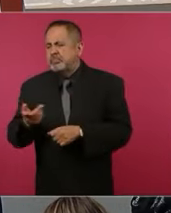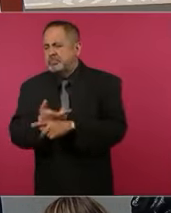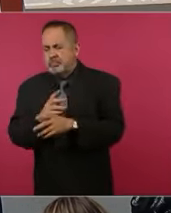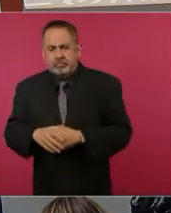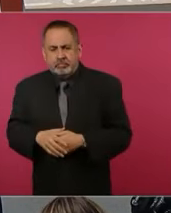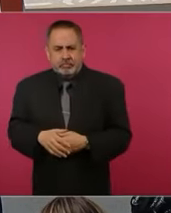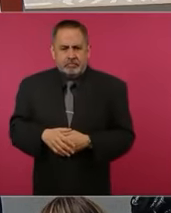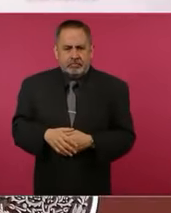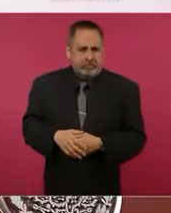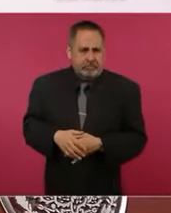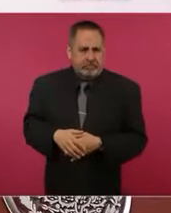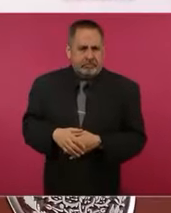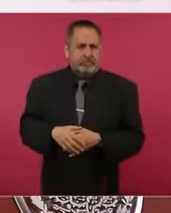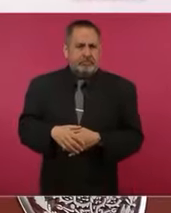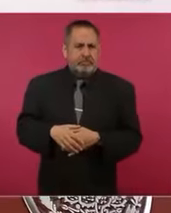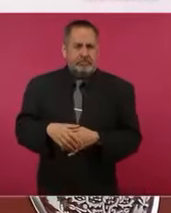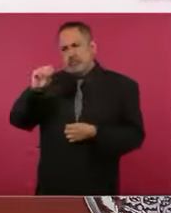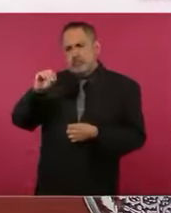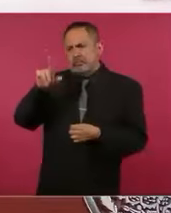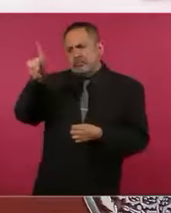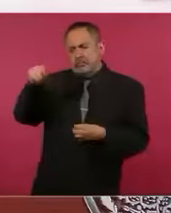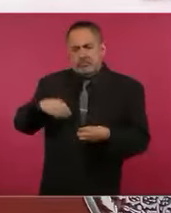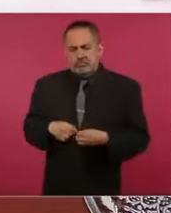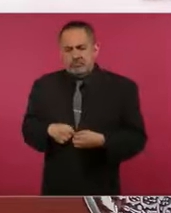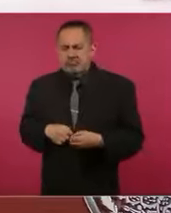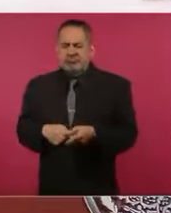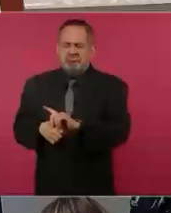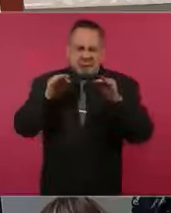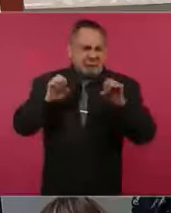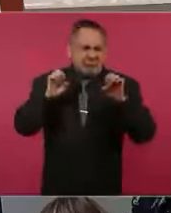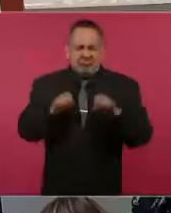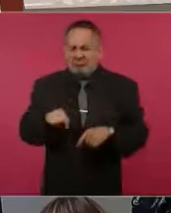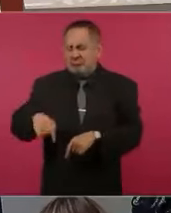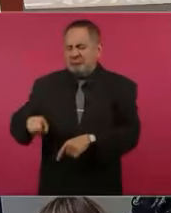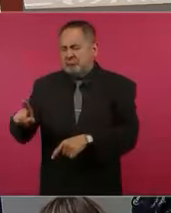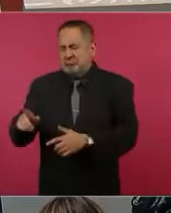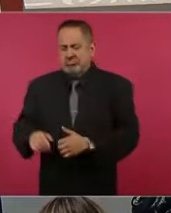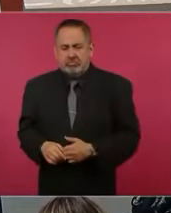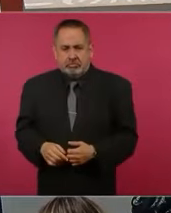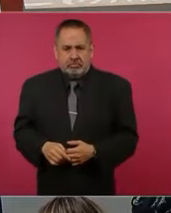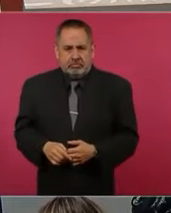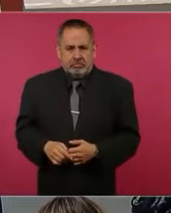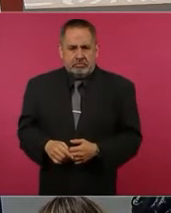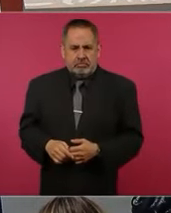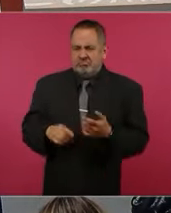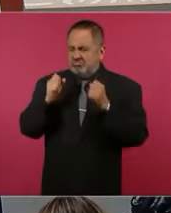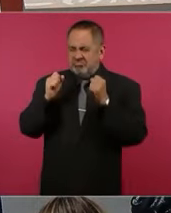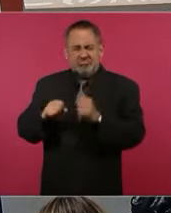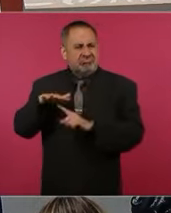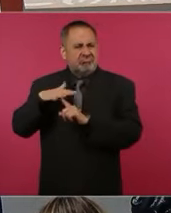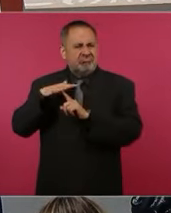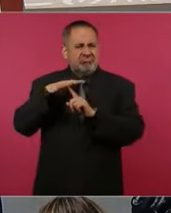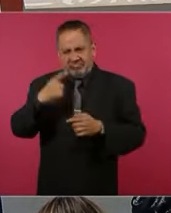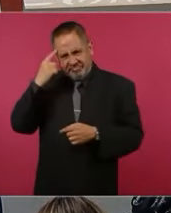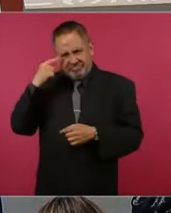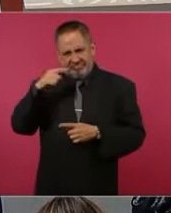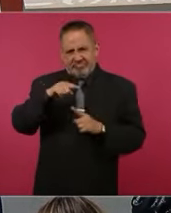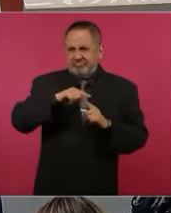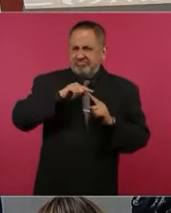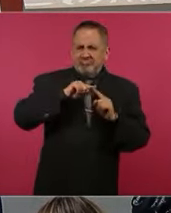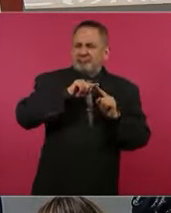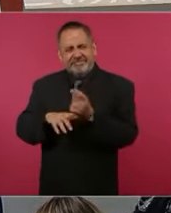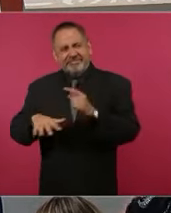vive. No vive aquí. Él vive en la Toscana. Seguramente debe tener un helipuerto arriba, ¿no? Y